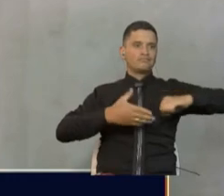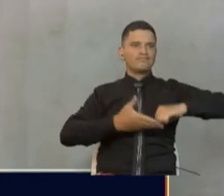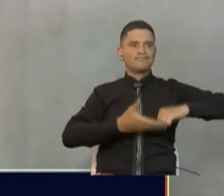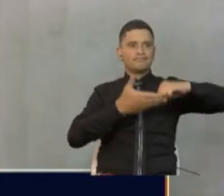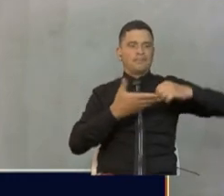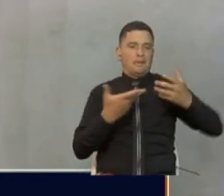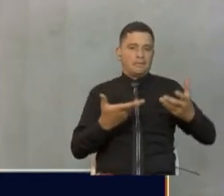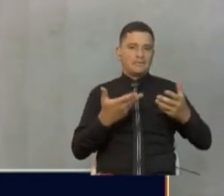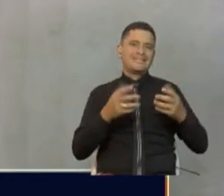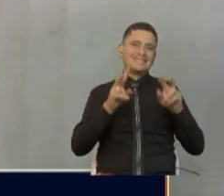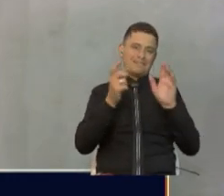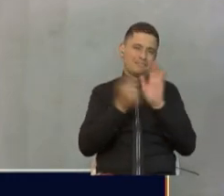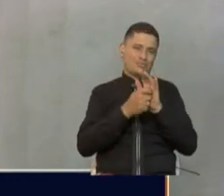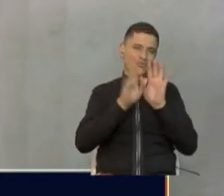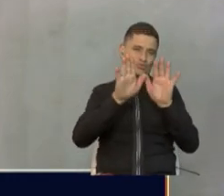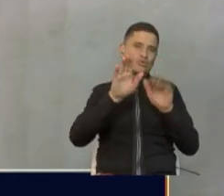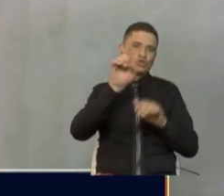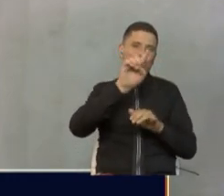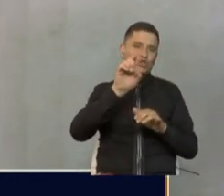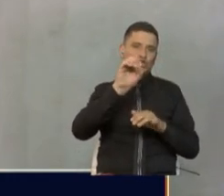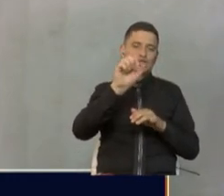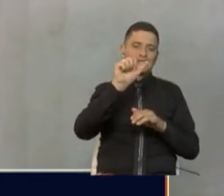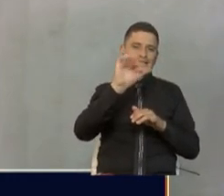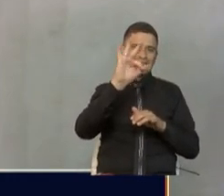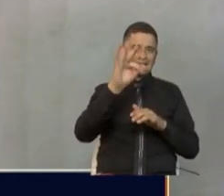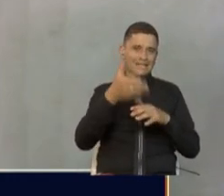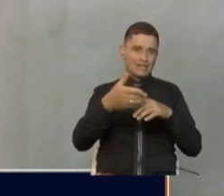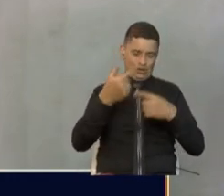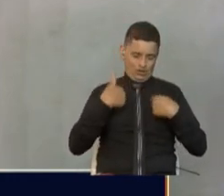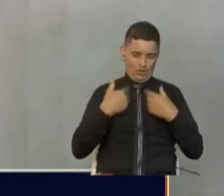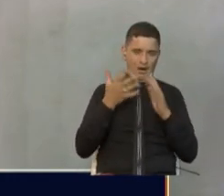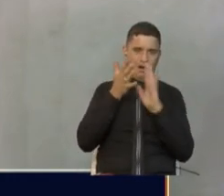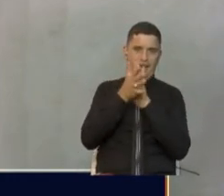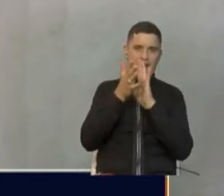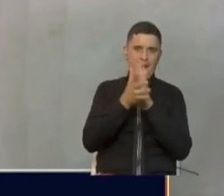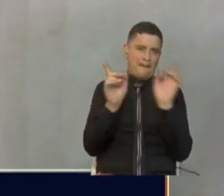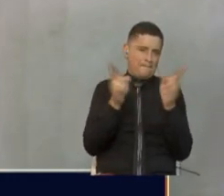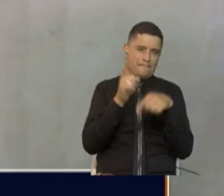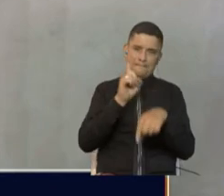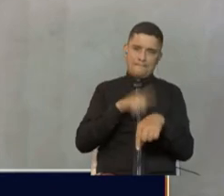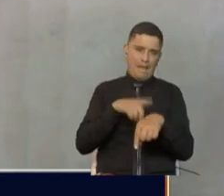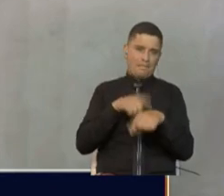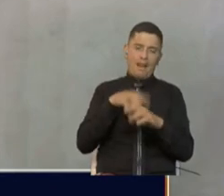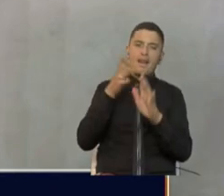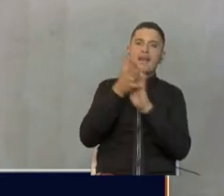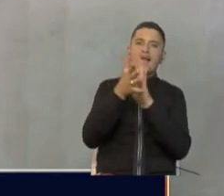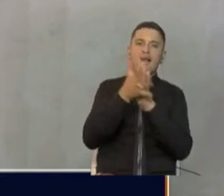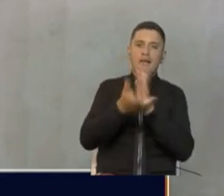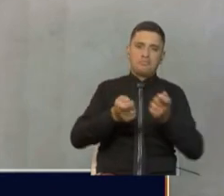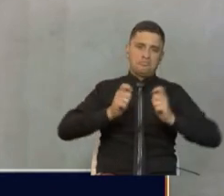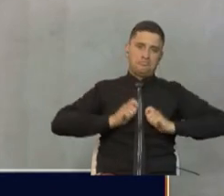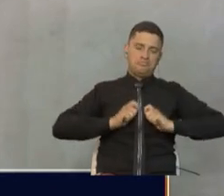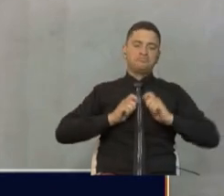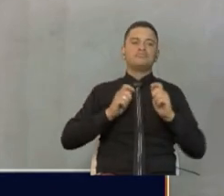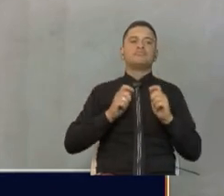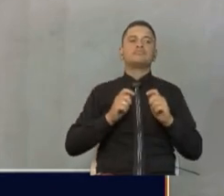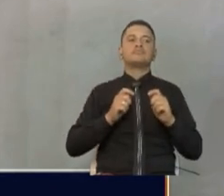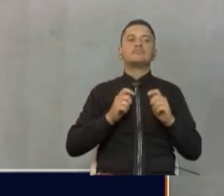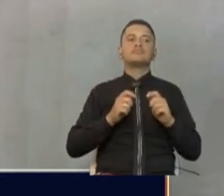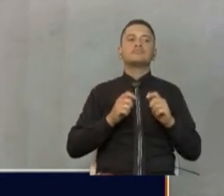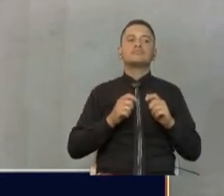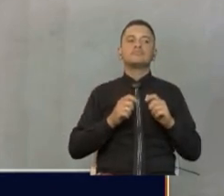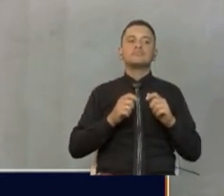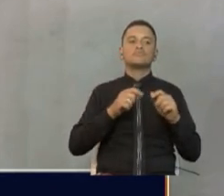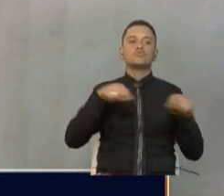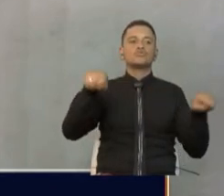SOAT, a partir de algunas consideraciones que voy a mencionar en este corto tiempo que se me ha asignado, van a